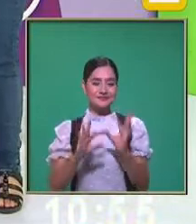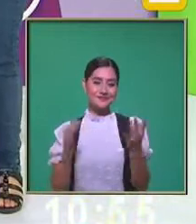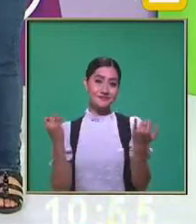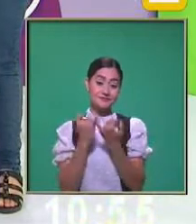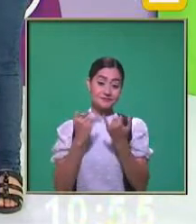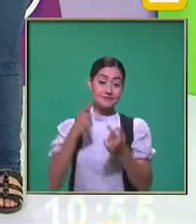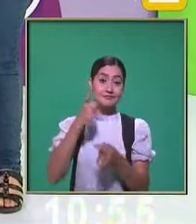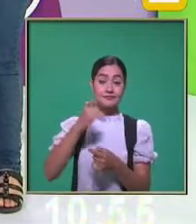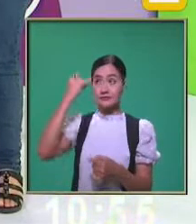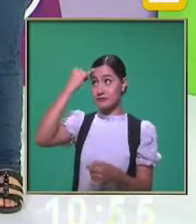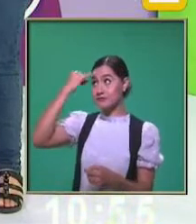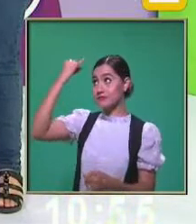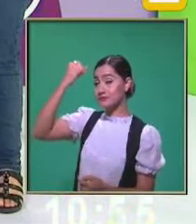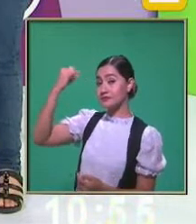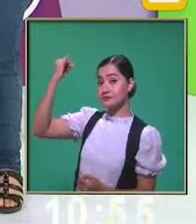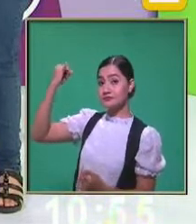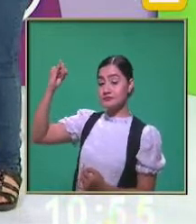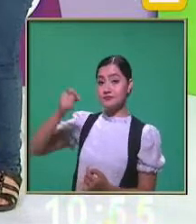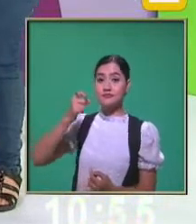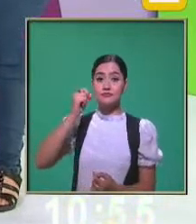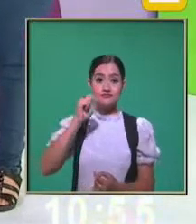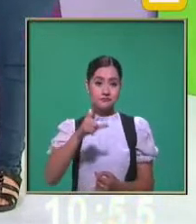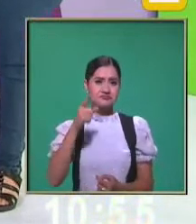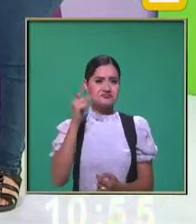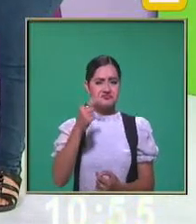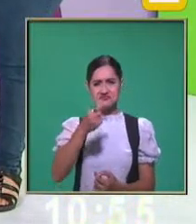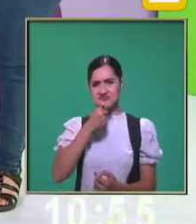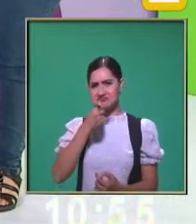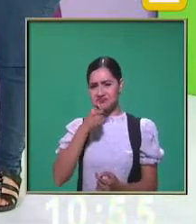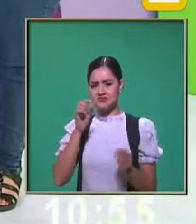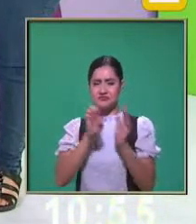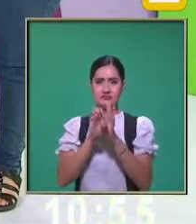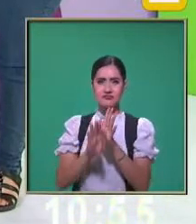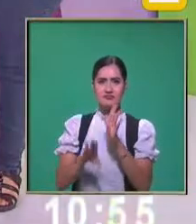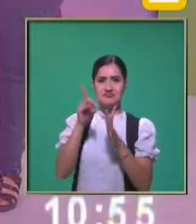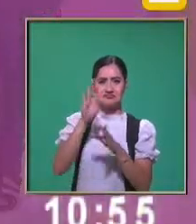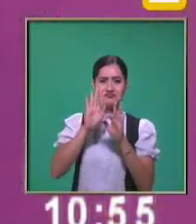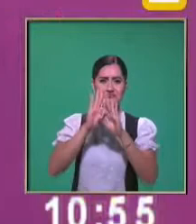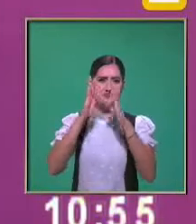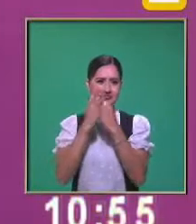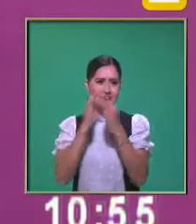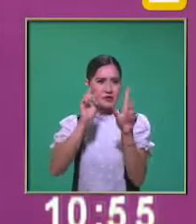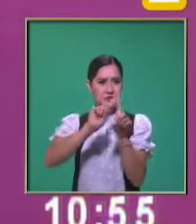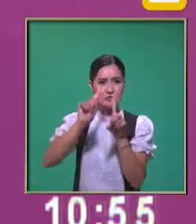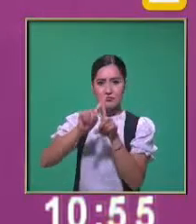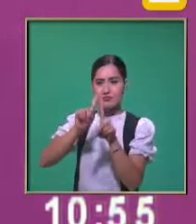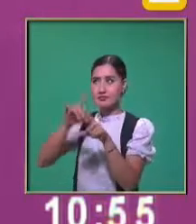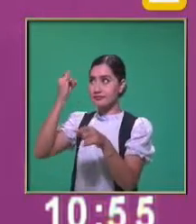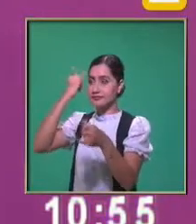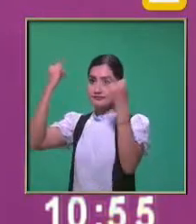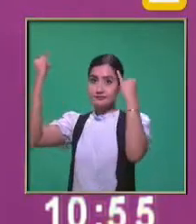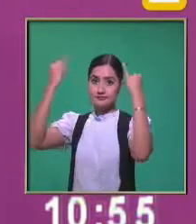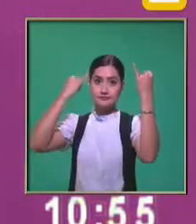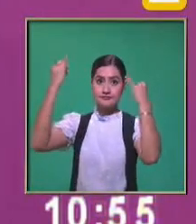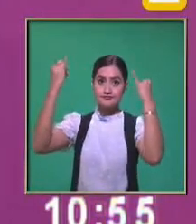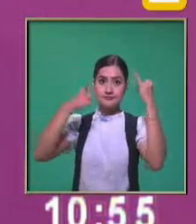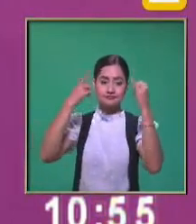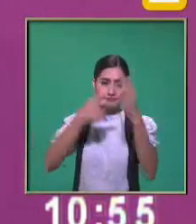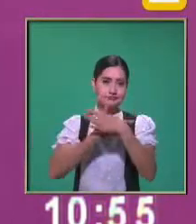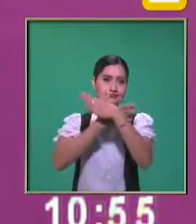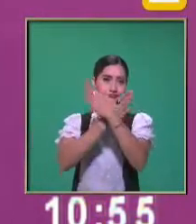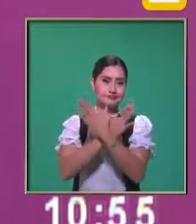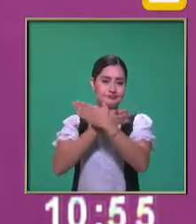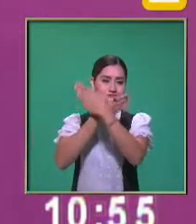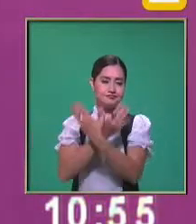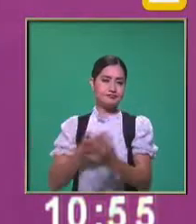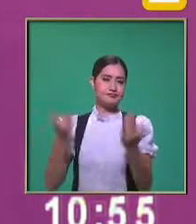su imaginación, ¿no? Ellos pueden ver de una sola figura, pues pueden ver muchas cosas. Esto me recuerda también a cuando